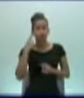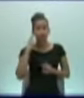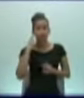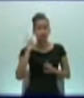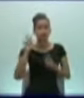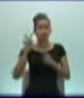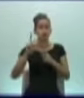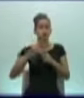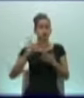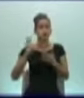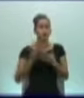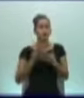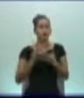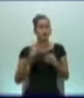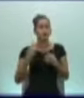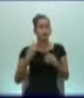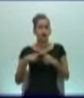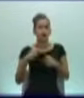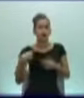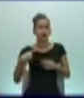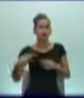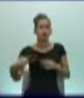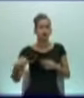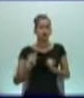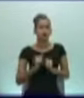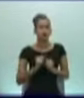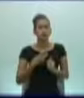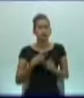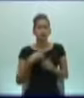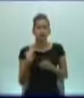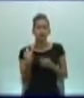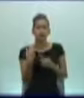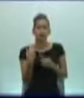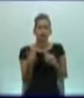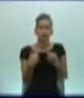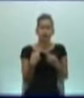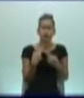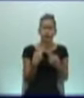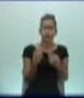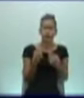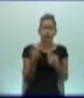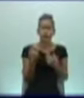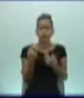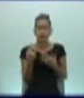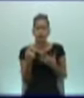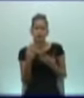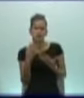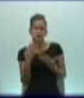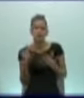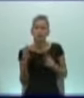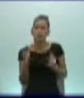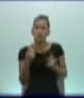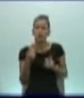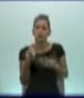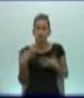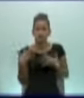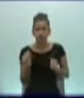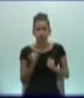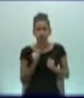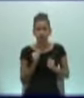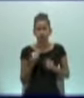de matemática, pero todos los días tenemos que hacer, aunque sea un ejercicio de esta asignatura. Observemos, vamos a poner